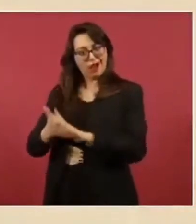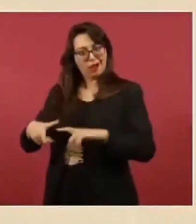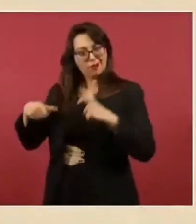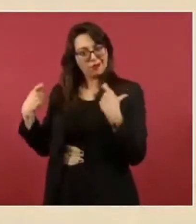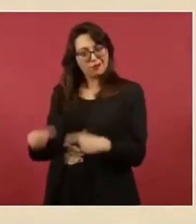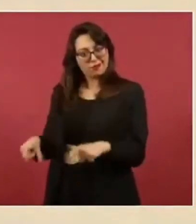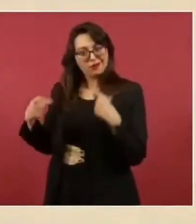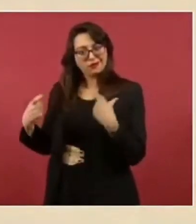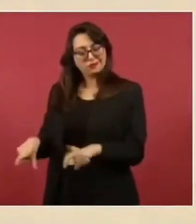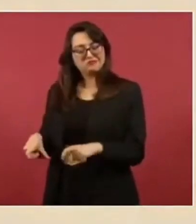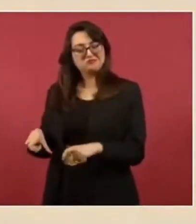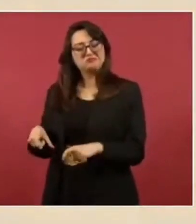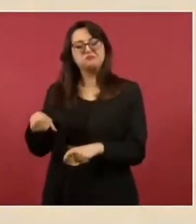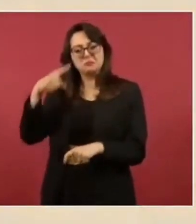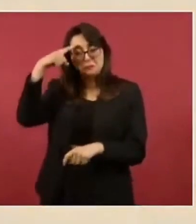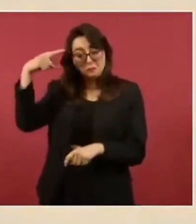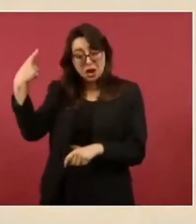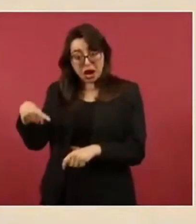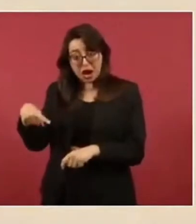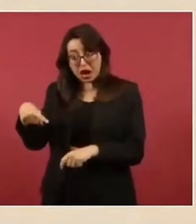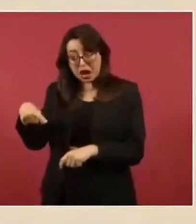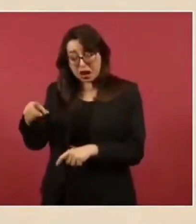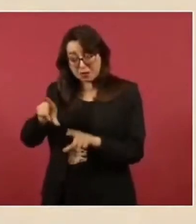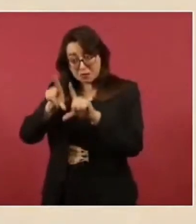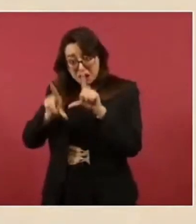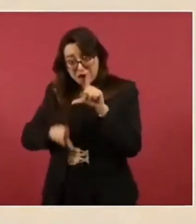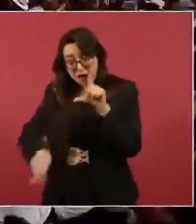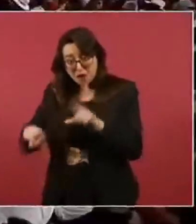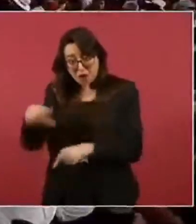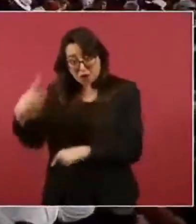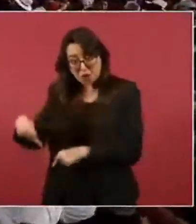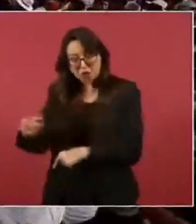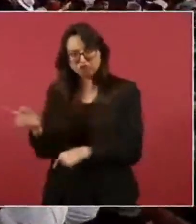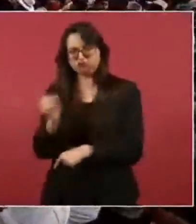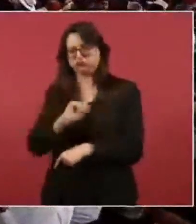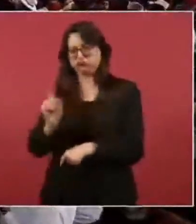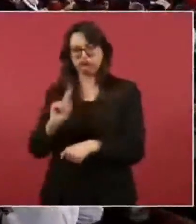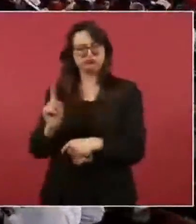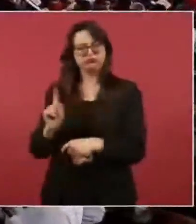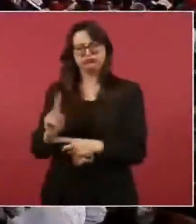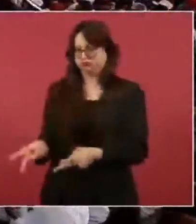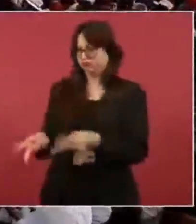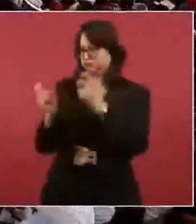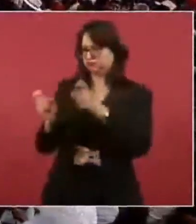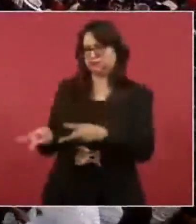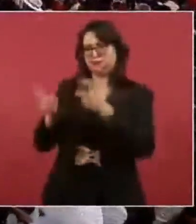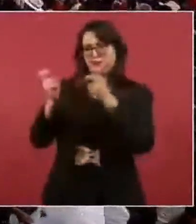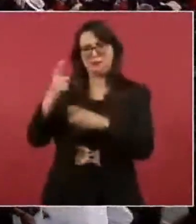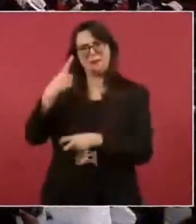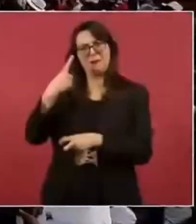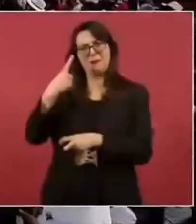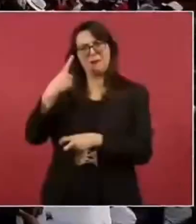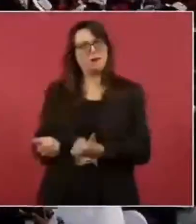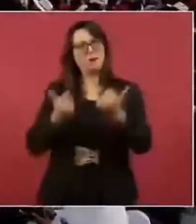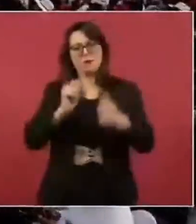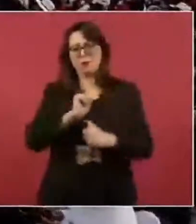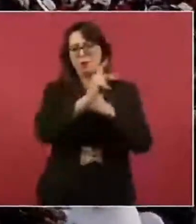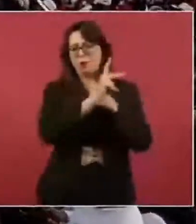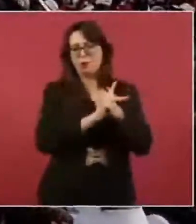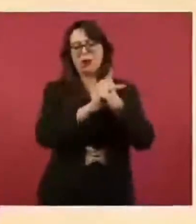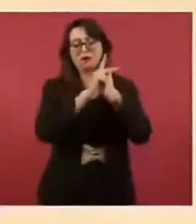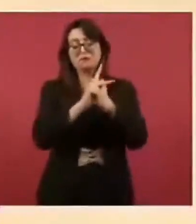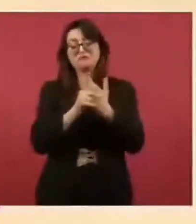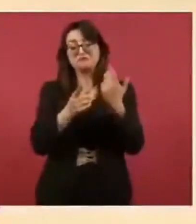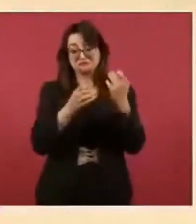concesionarios. Pero las empresas no fueron tan conscientes